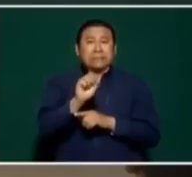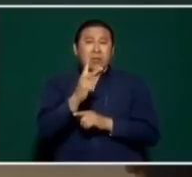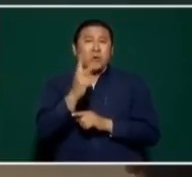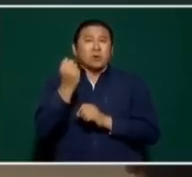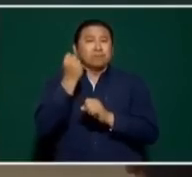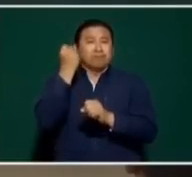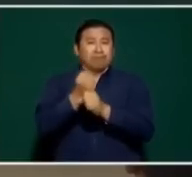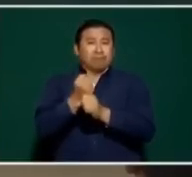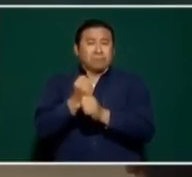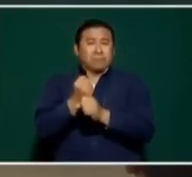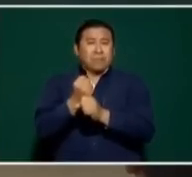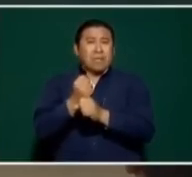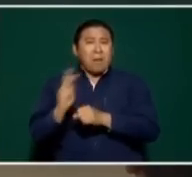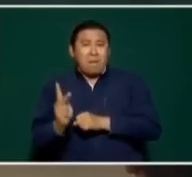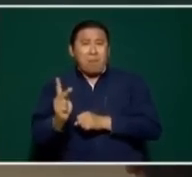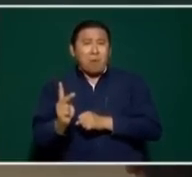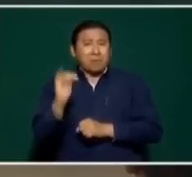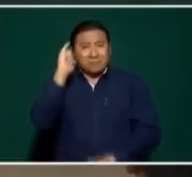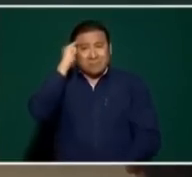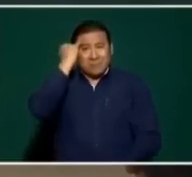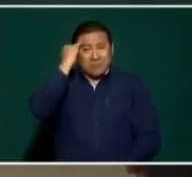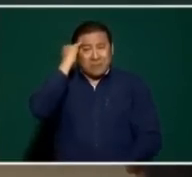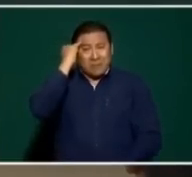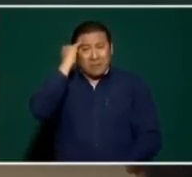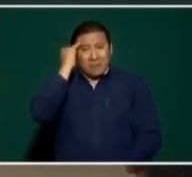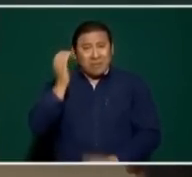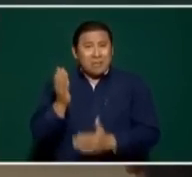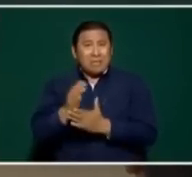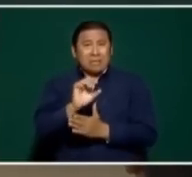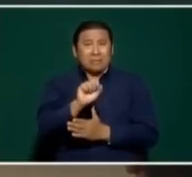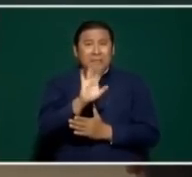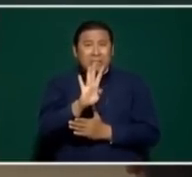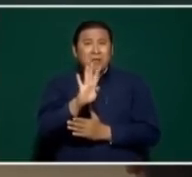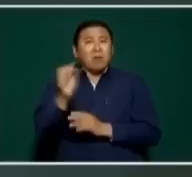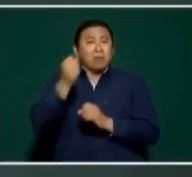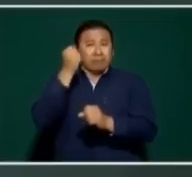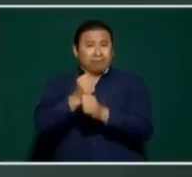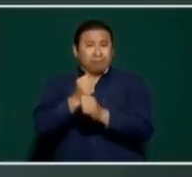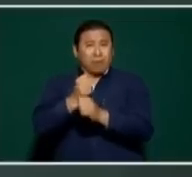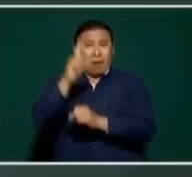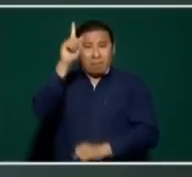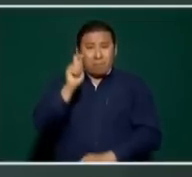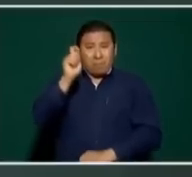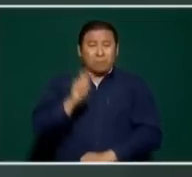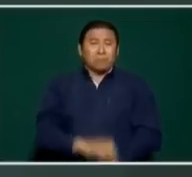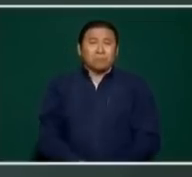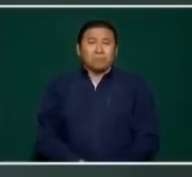años. En pueblos indígenas, a partir de los 65.